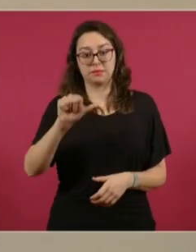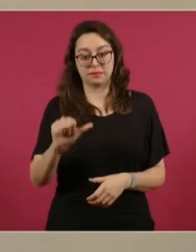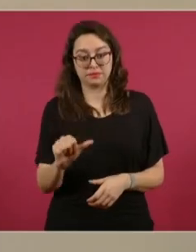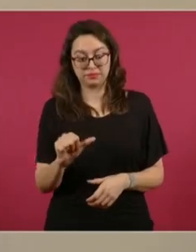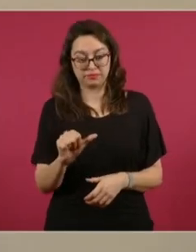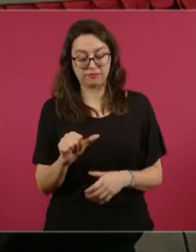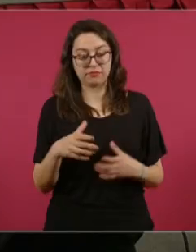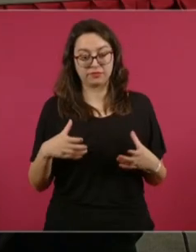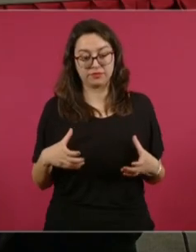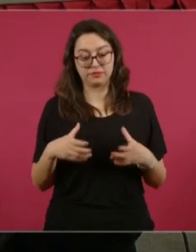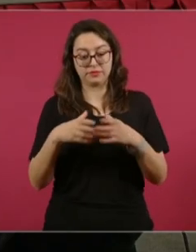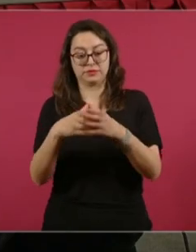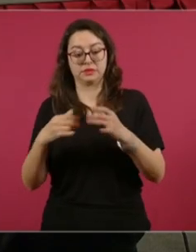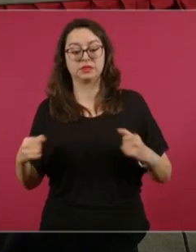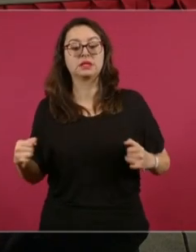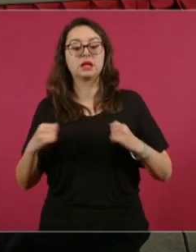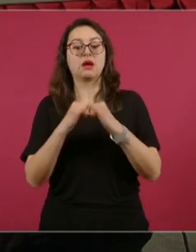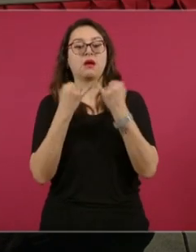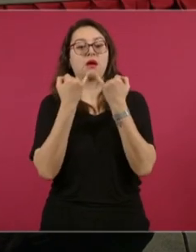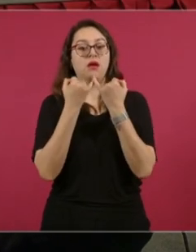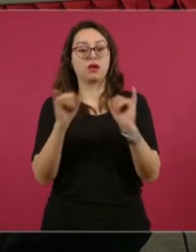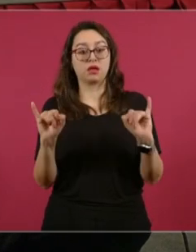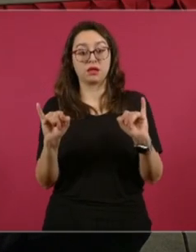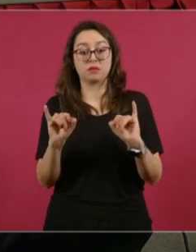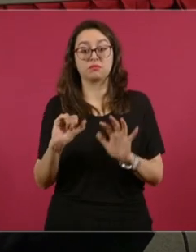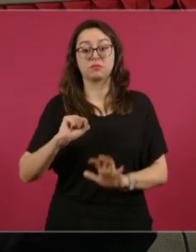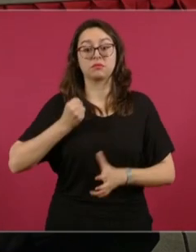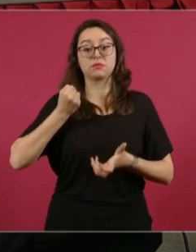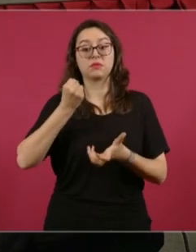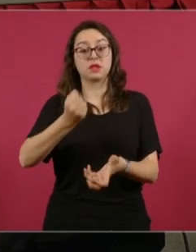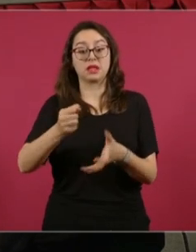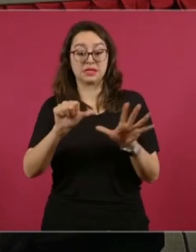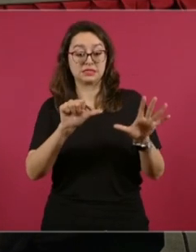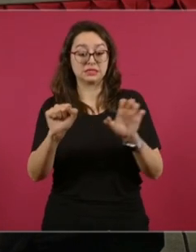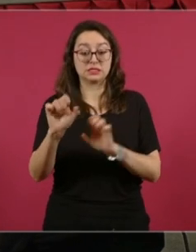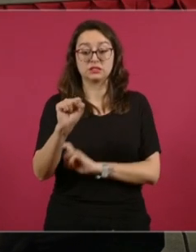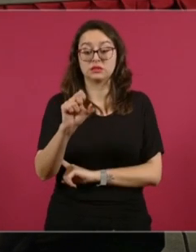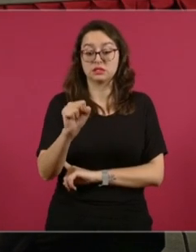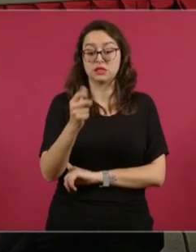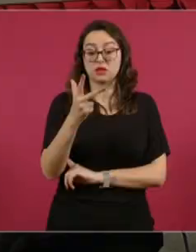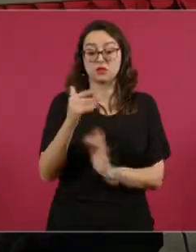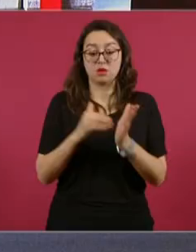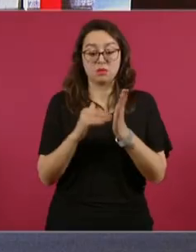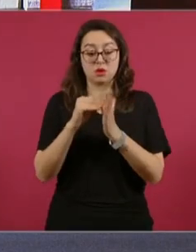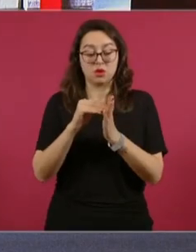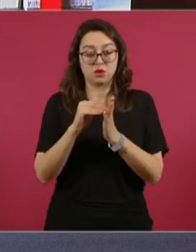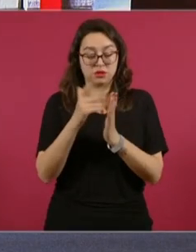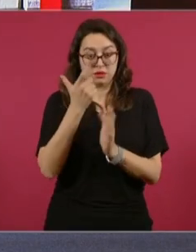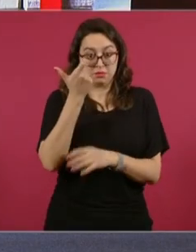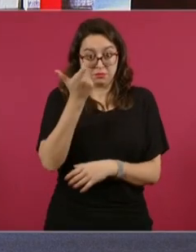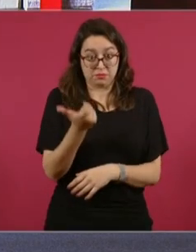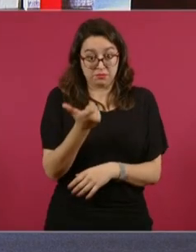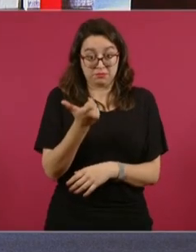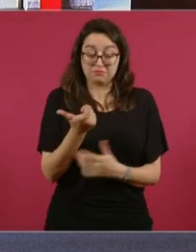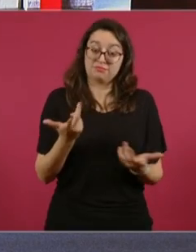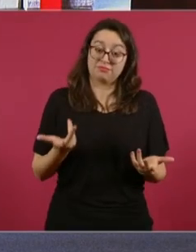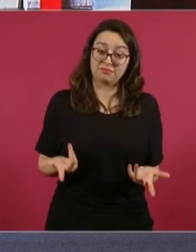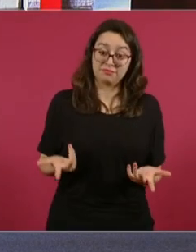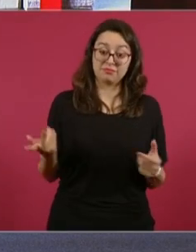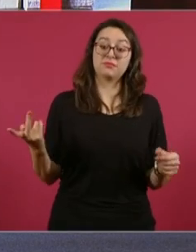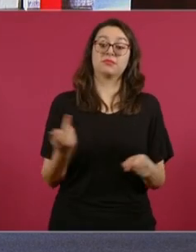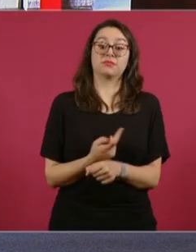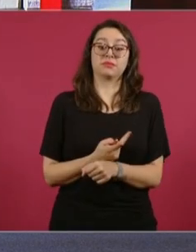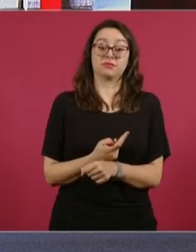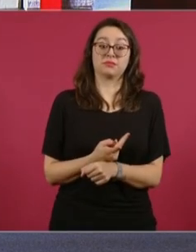vuelve un órgano autónomo. Hoy nos cuesta 688 millones de pesos y la verdad es que no